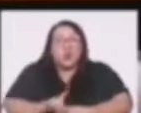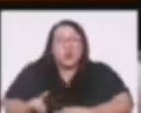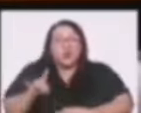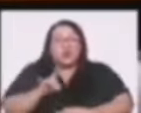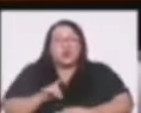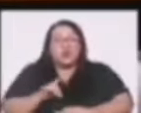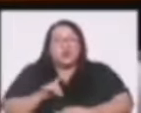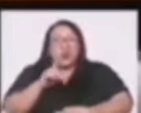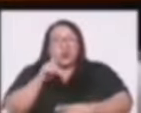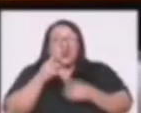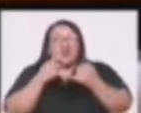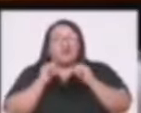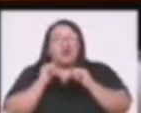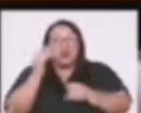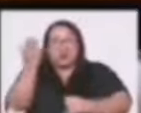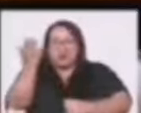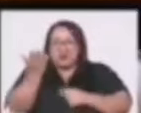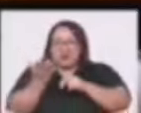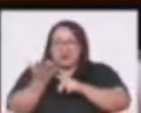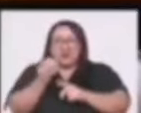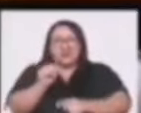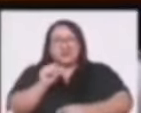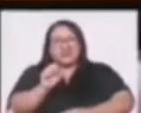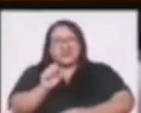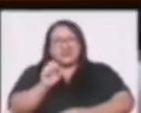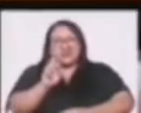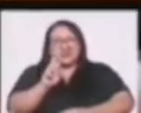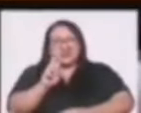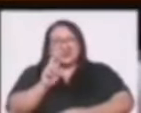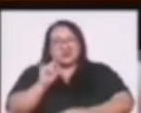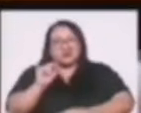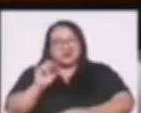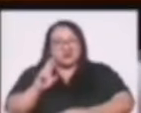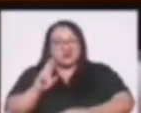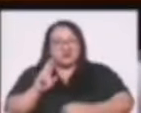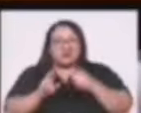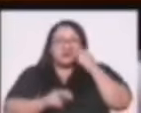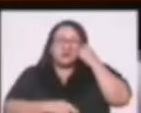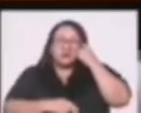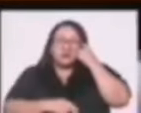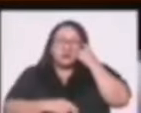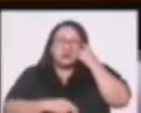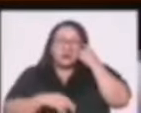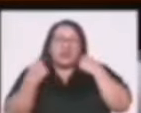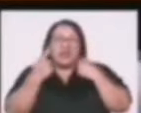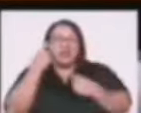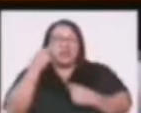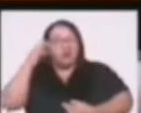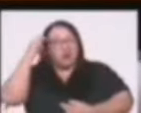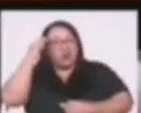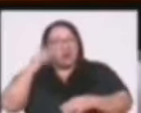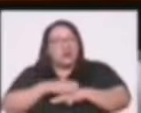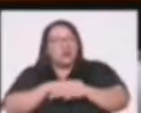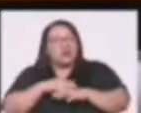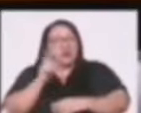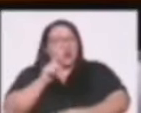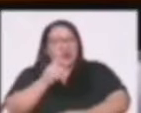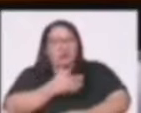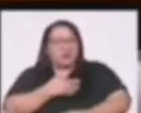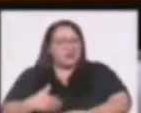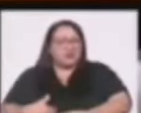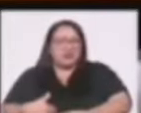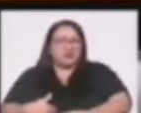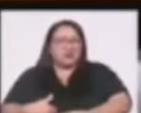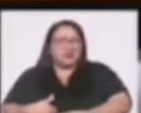utilizar un informe de servir justamente de la gerenta de políticas de gestión, no de la